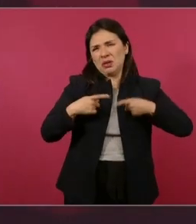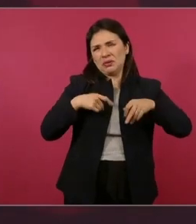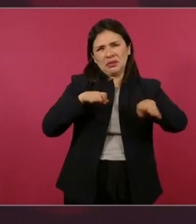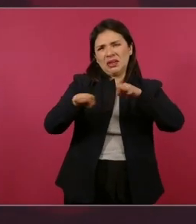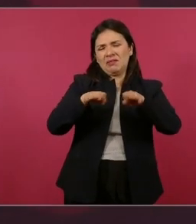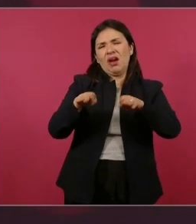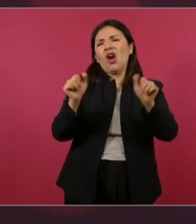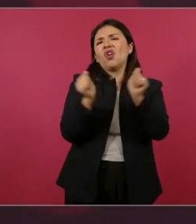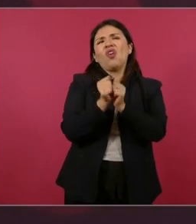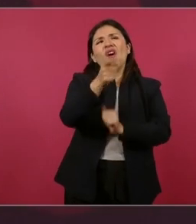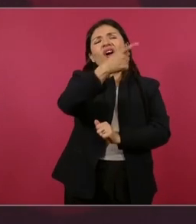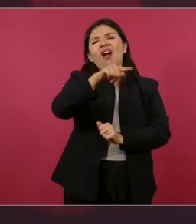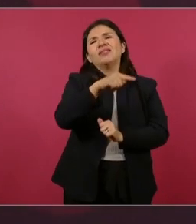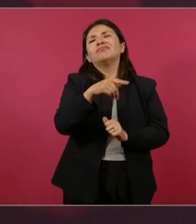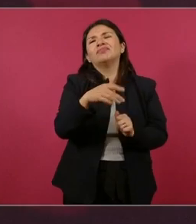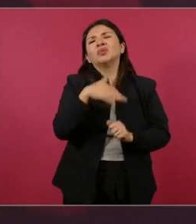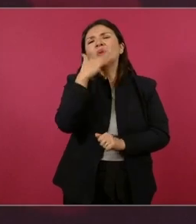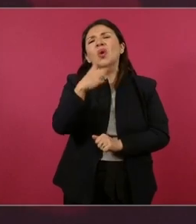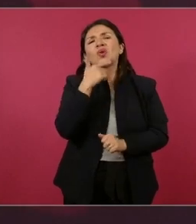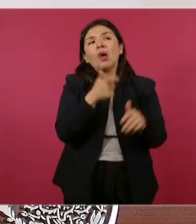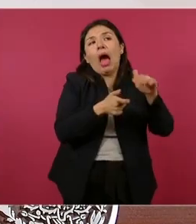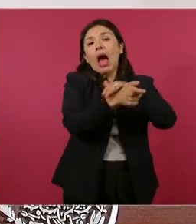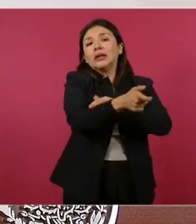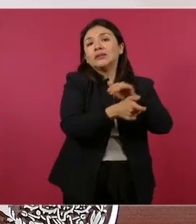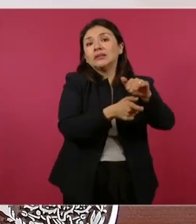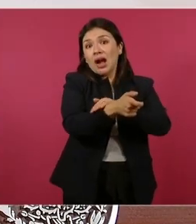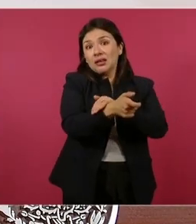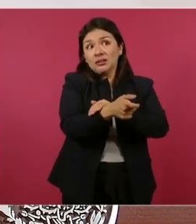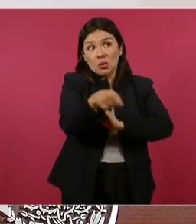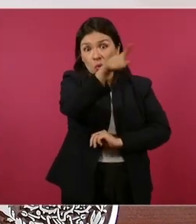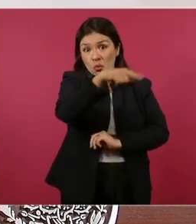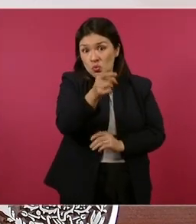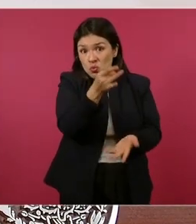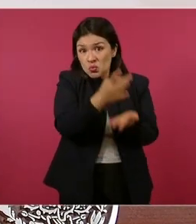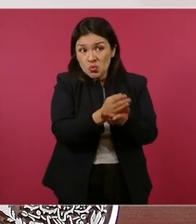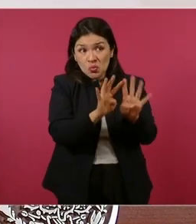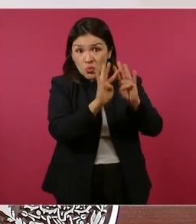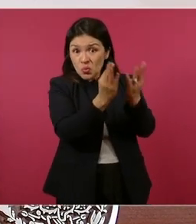periodistas mercenarios, no son los únicos.